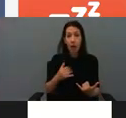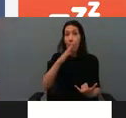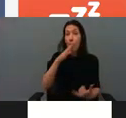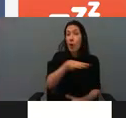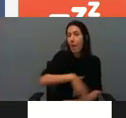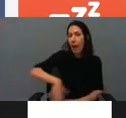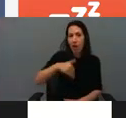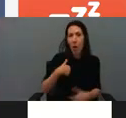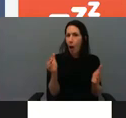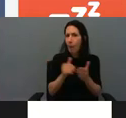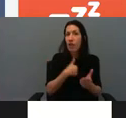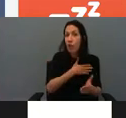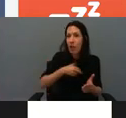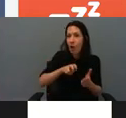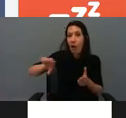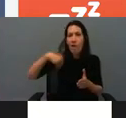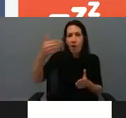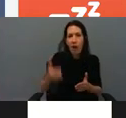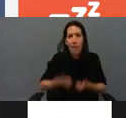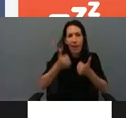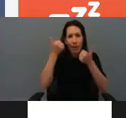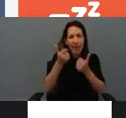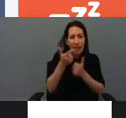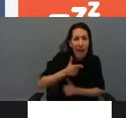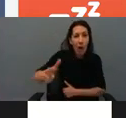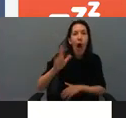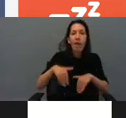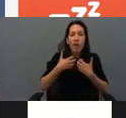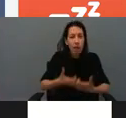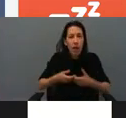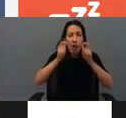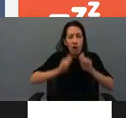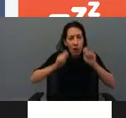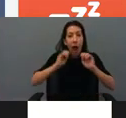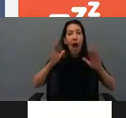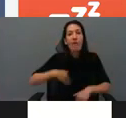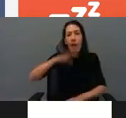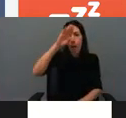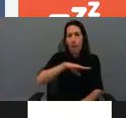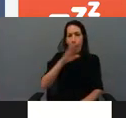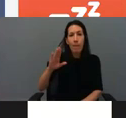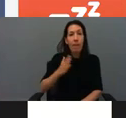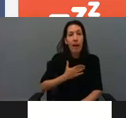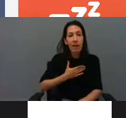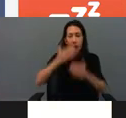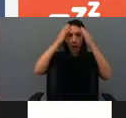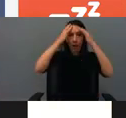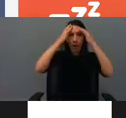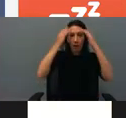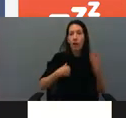se me quedó pequeño. Otra vez a pelearme, a llorar y mis padres con las manos en la